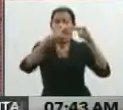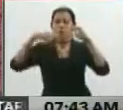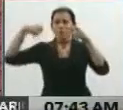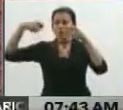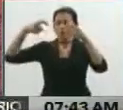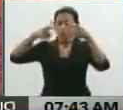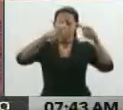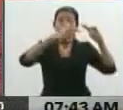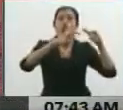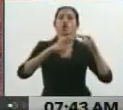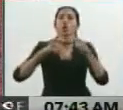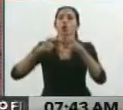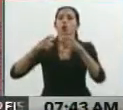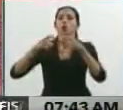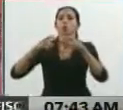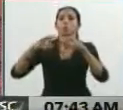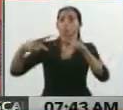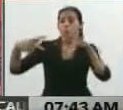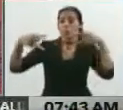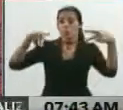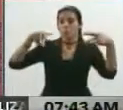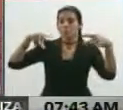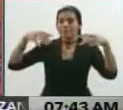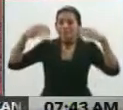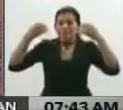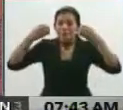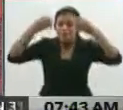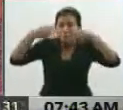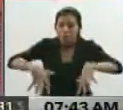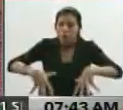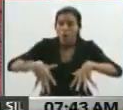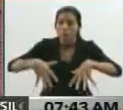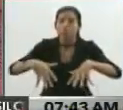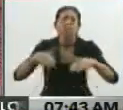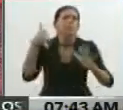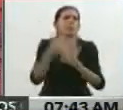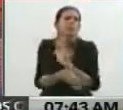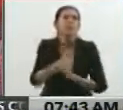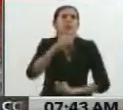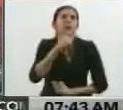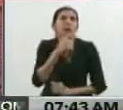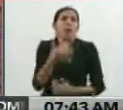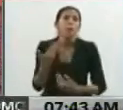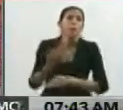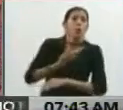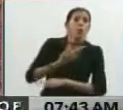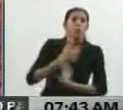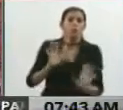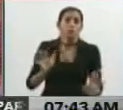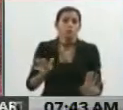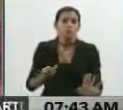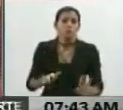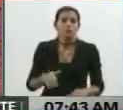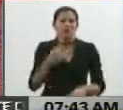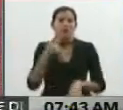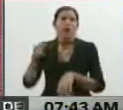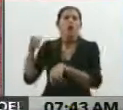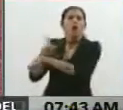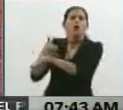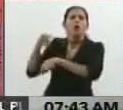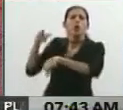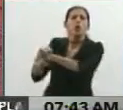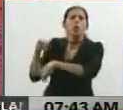llamado drone y ese drone se cae quienes van a pagar las consecuencias entonces después van a decir que el gobierno es irresponsable entonces no estamos